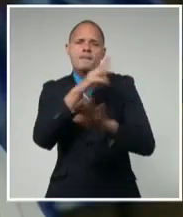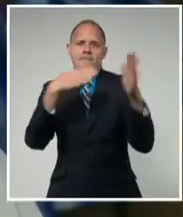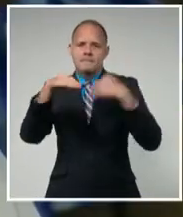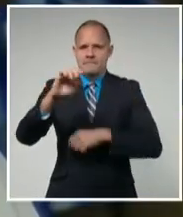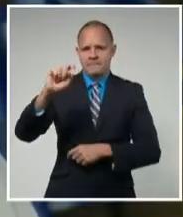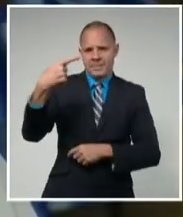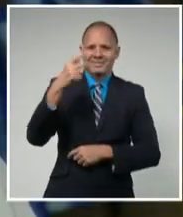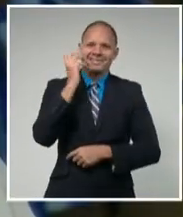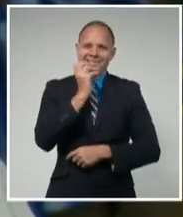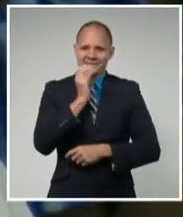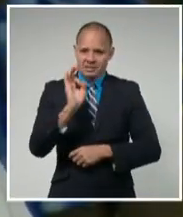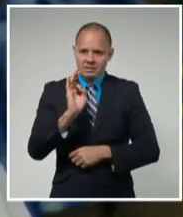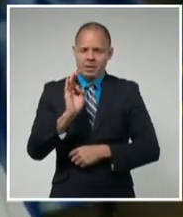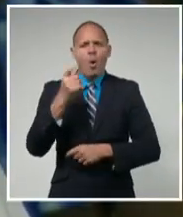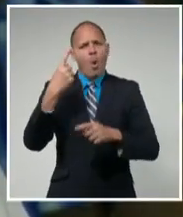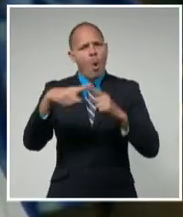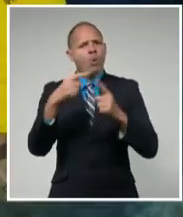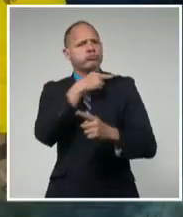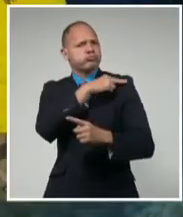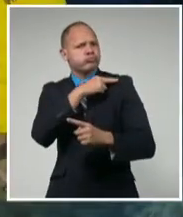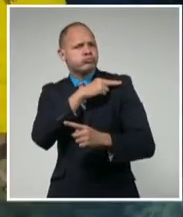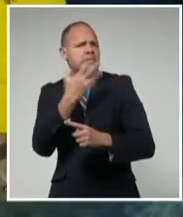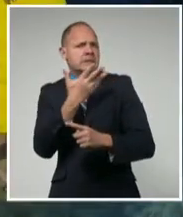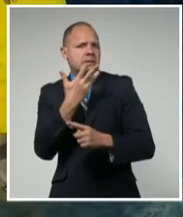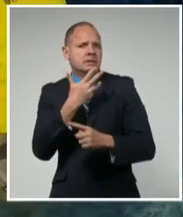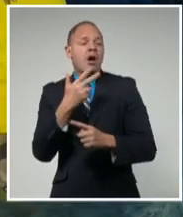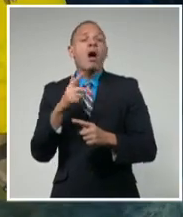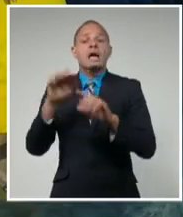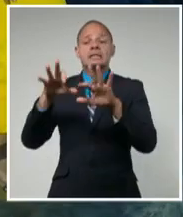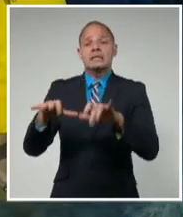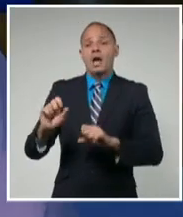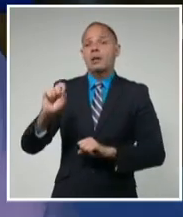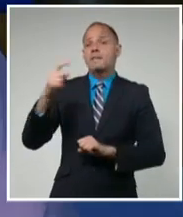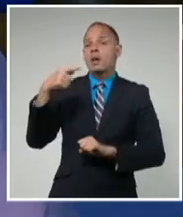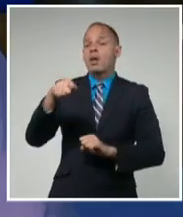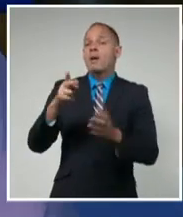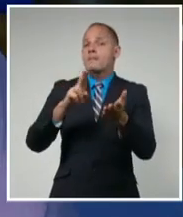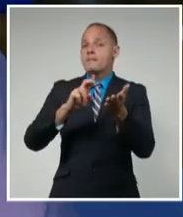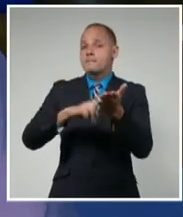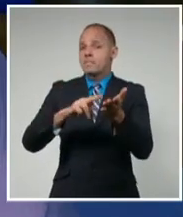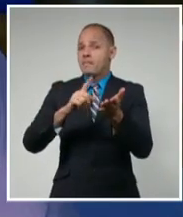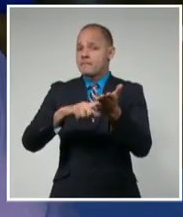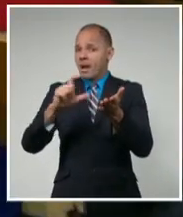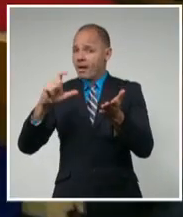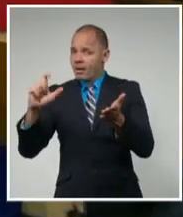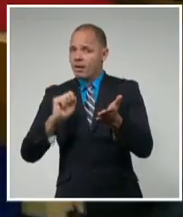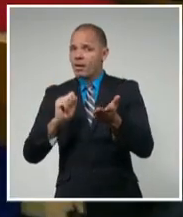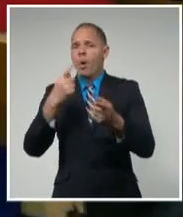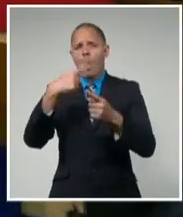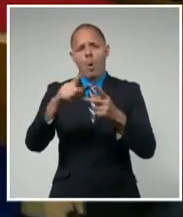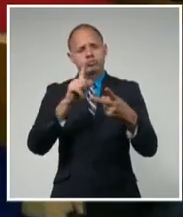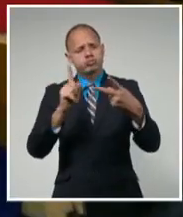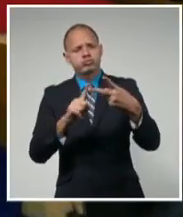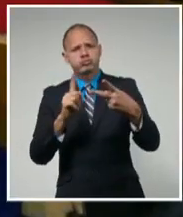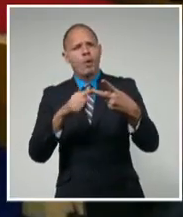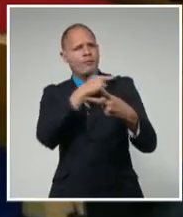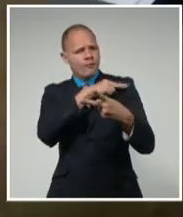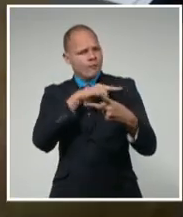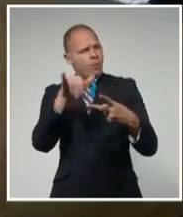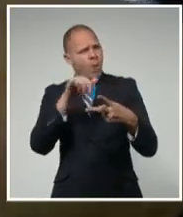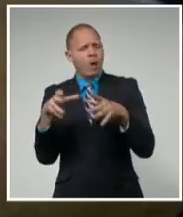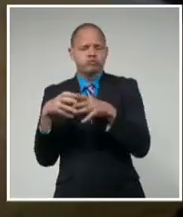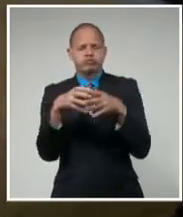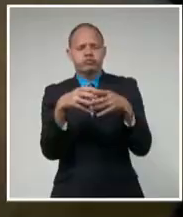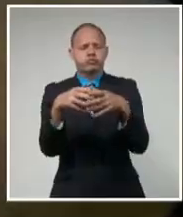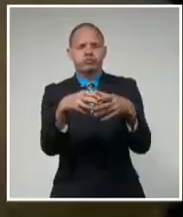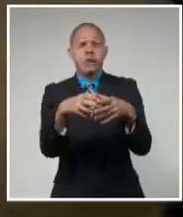acompañaron Ernesto Santiesteban Velázquez, primer secretario de partido en la provincia, y Julio César Estupiñán Rodríguez, gobernador. En sesión ordinaria de la